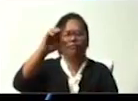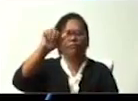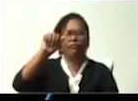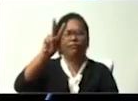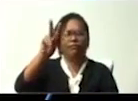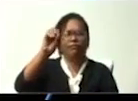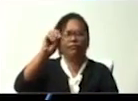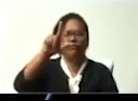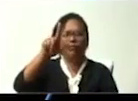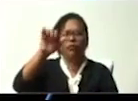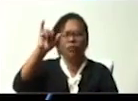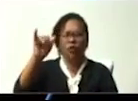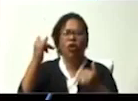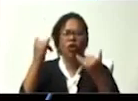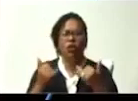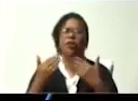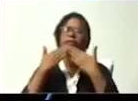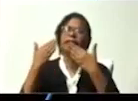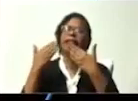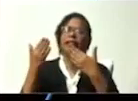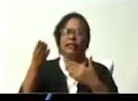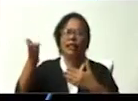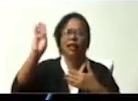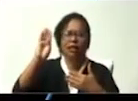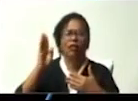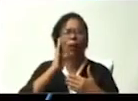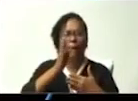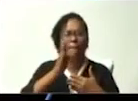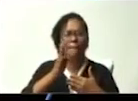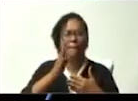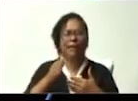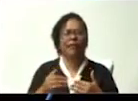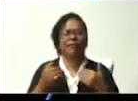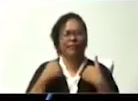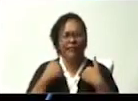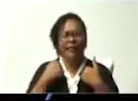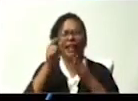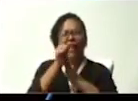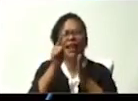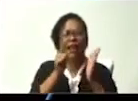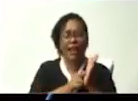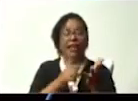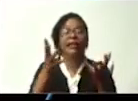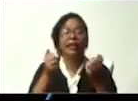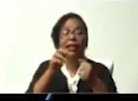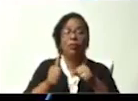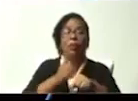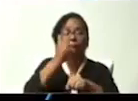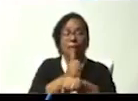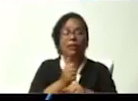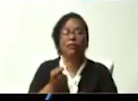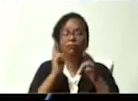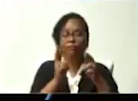tener esta ley. Y al igual que los demás colegas, pedimos que se declare de urgencia y el voto favorable a unanimidad